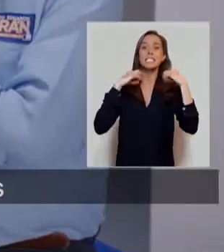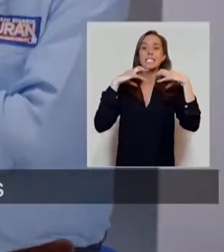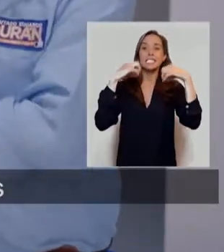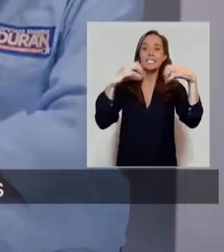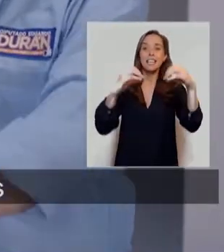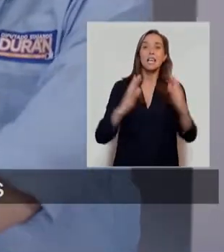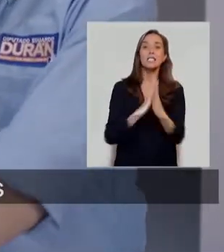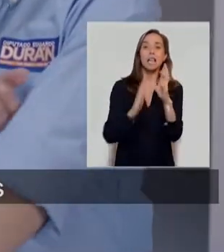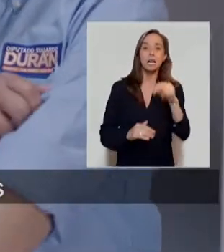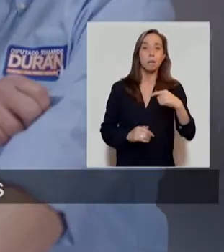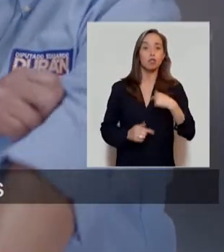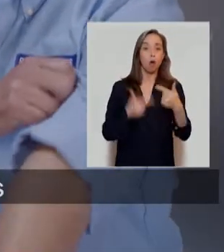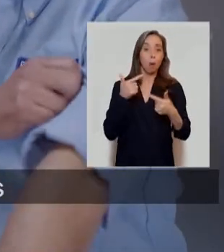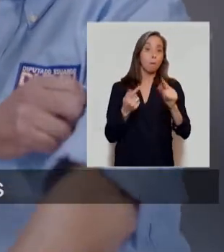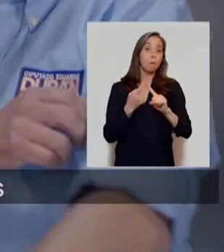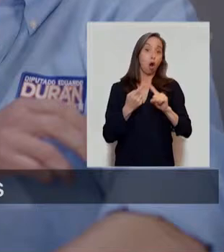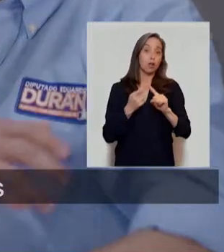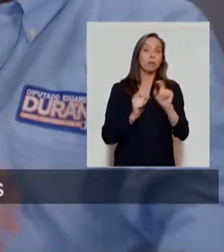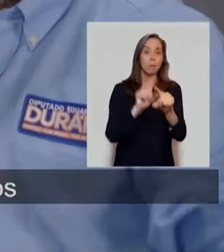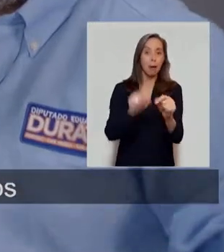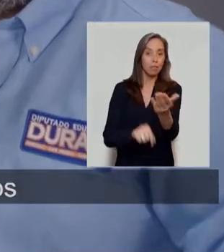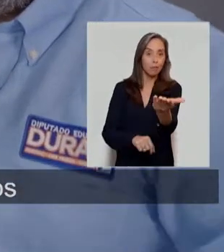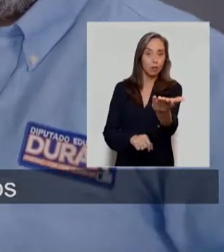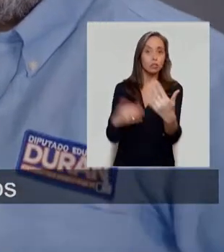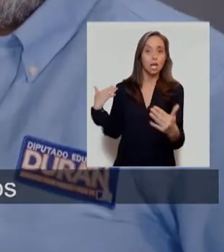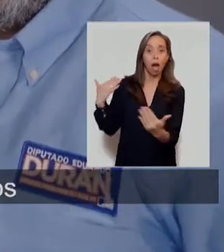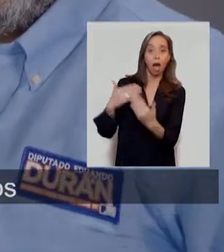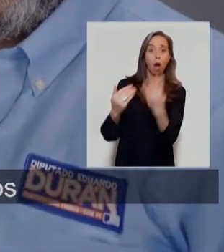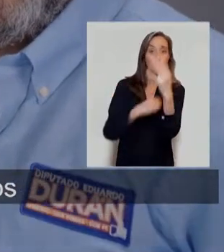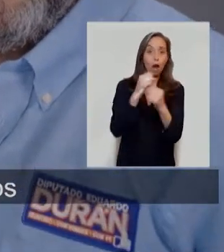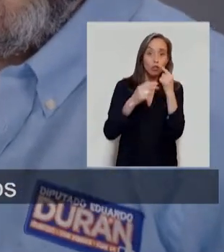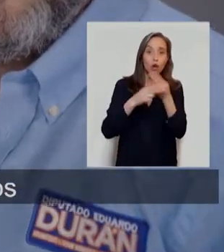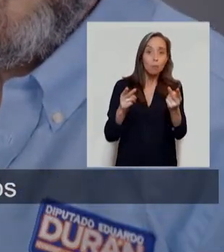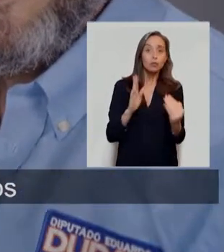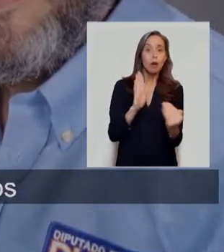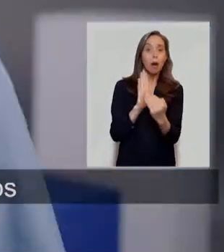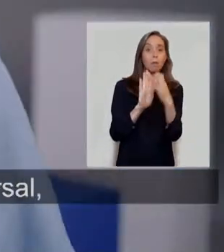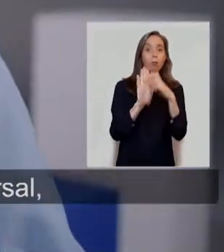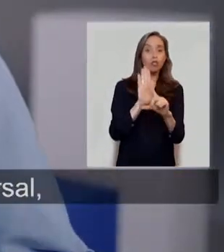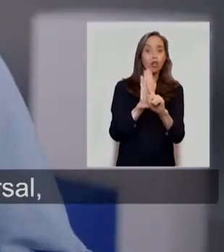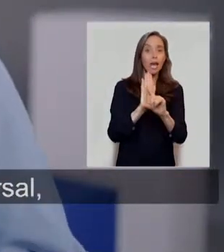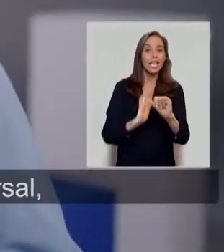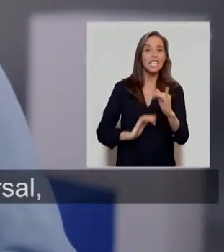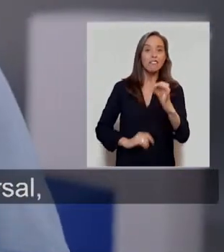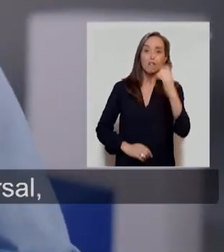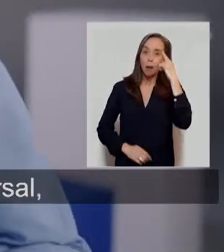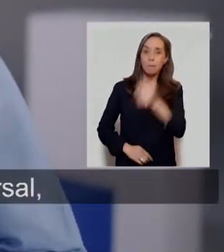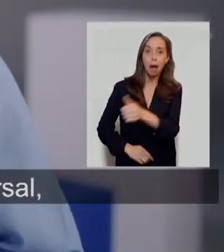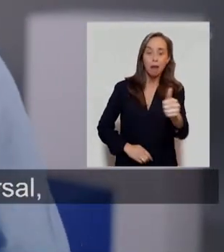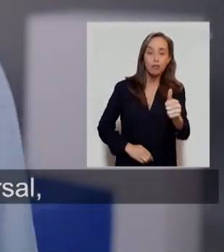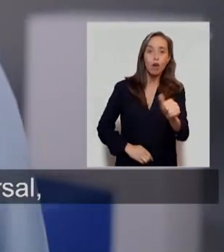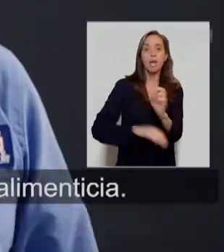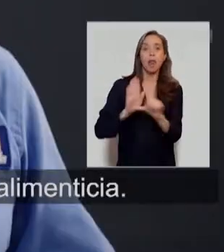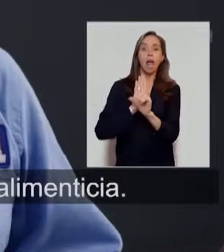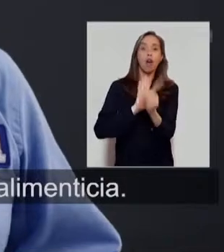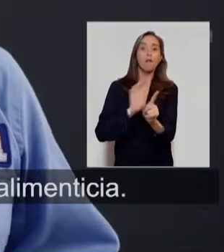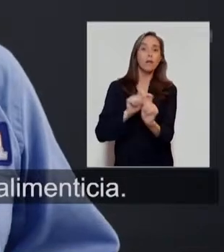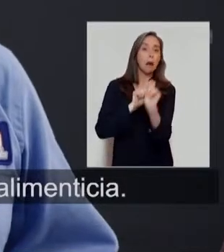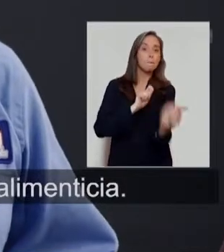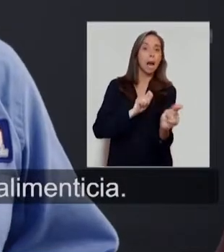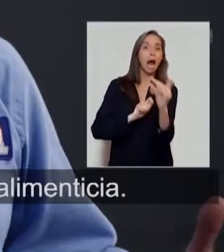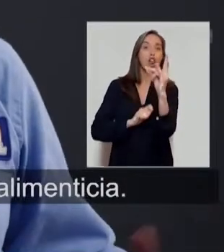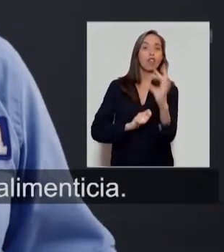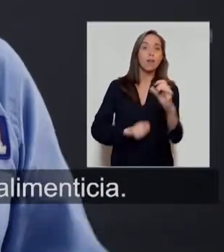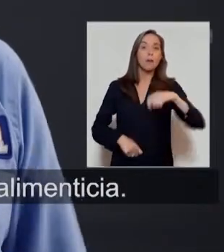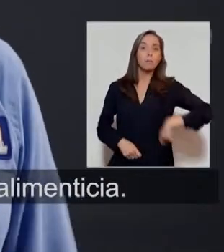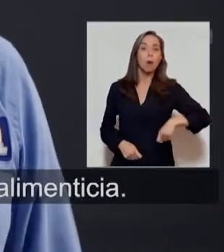estoy en política para defender lo que ha sido demostrado estos cuatro años apoyando proyectos como el hijo universal que el pago obligatorio